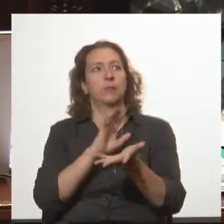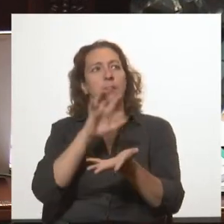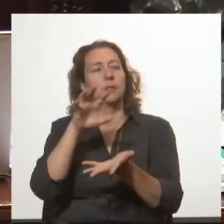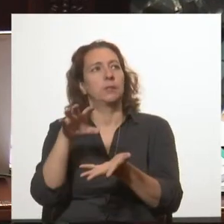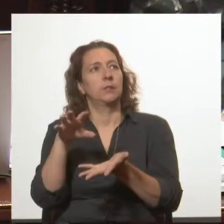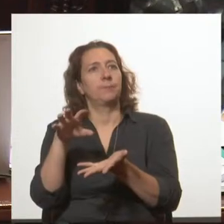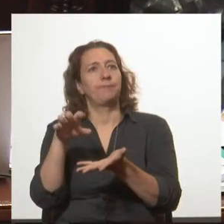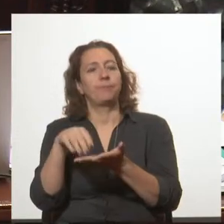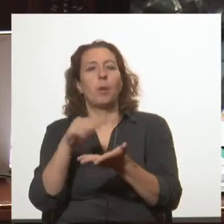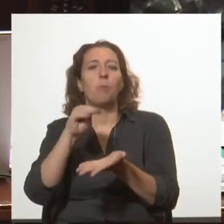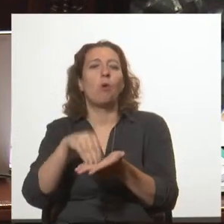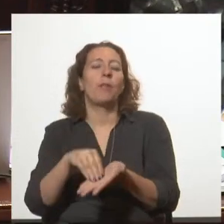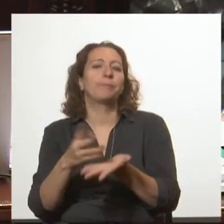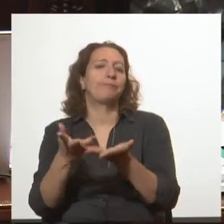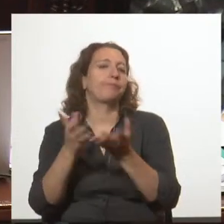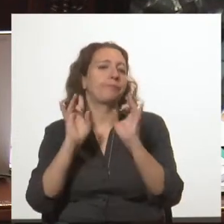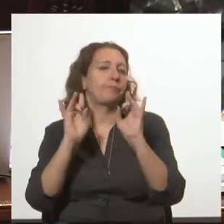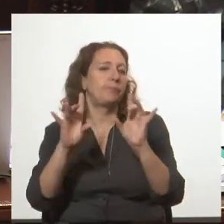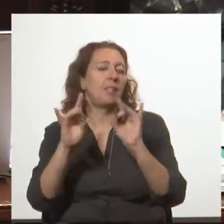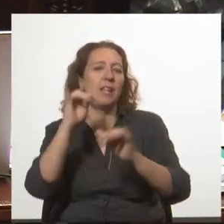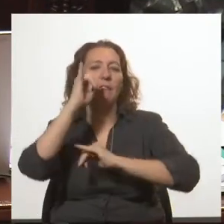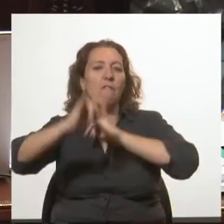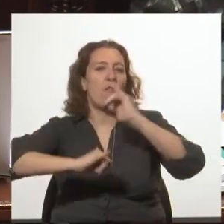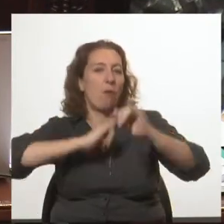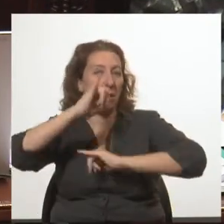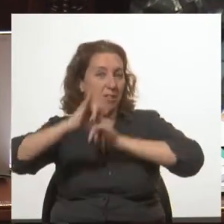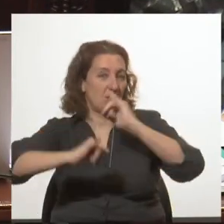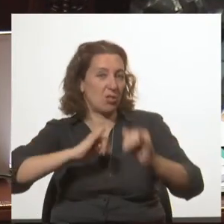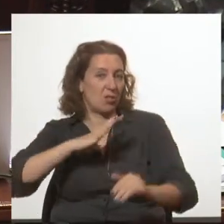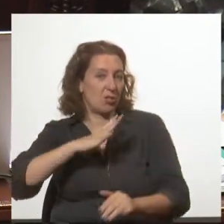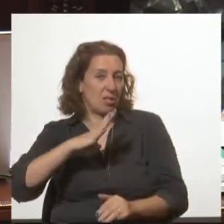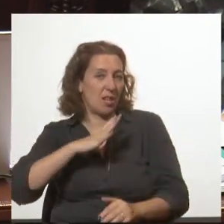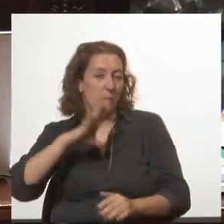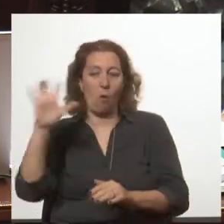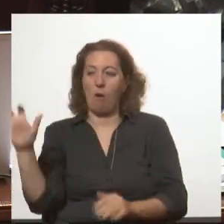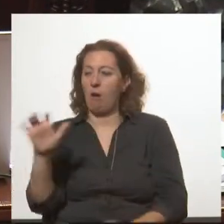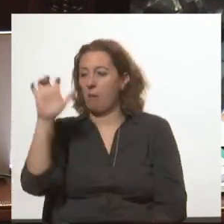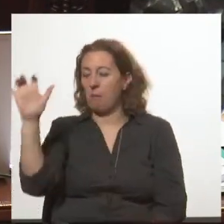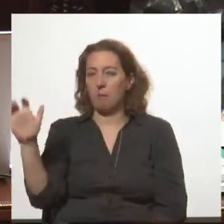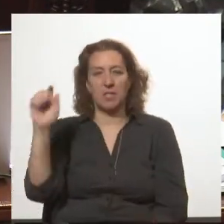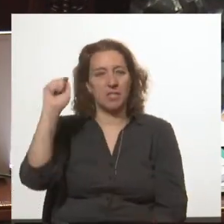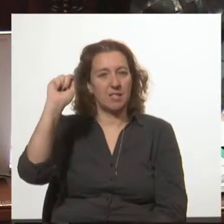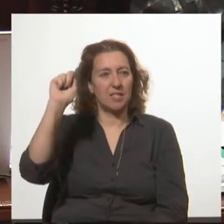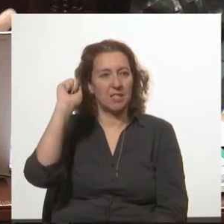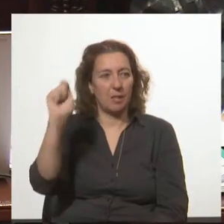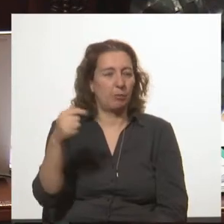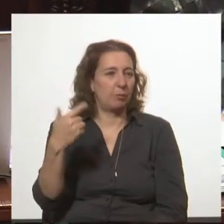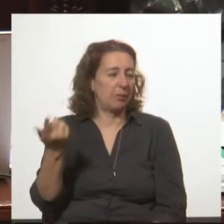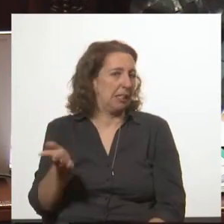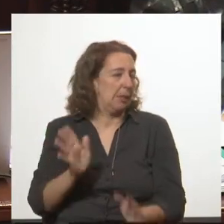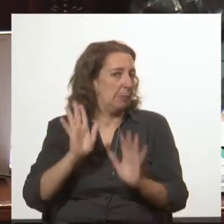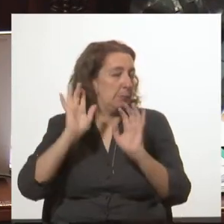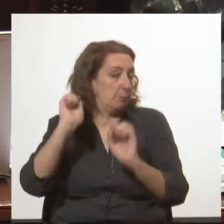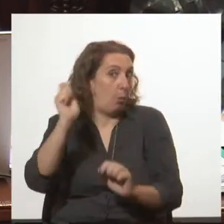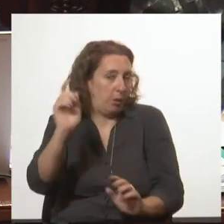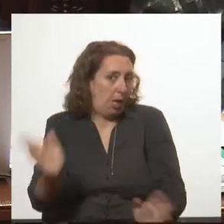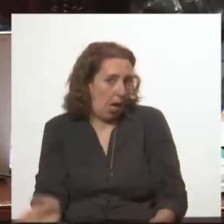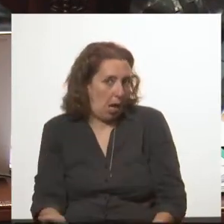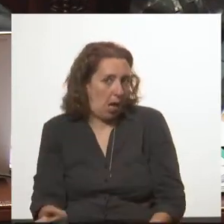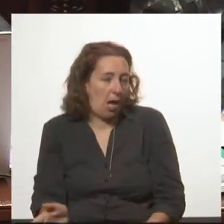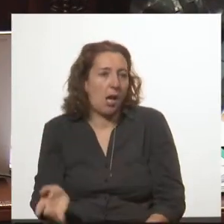que por su naturaleza la información que manejamos en las empresas públicas es de naturaleza pública